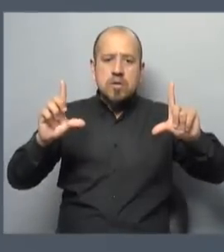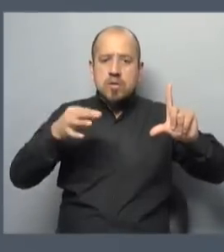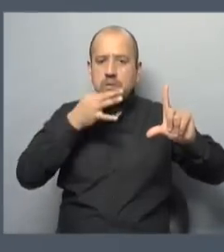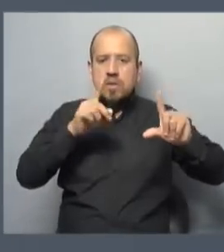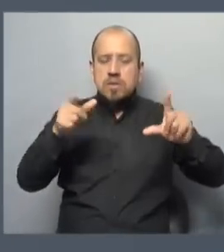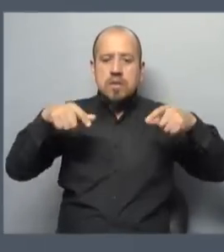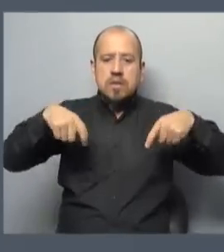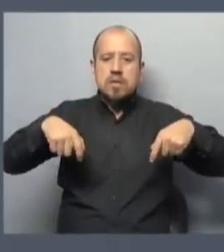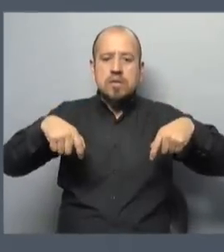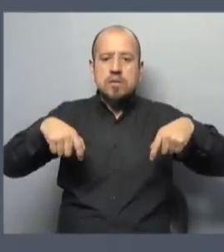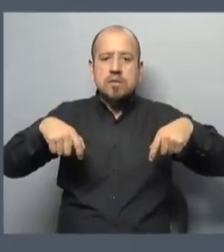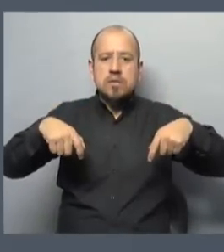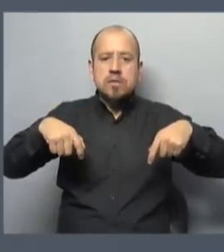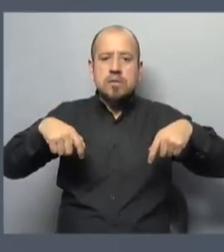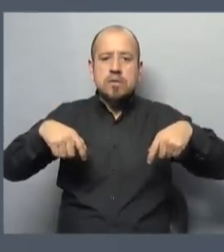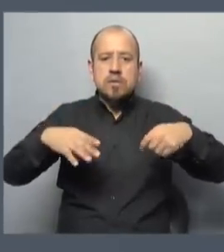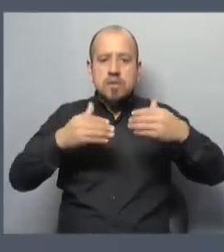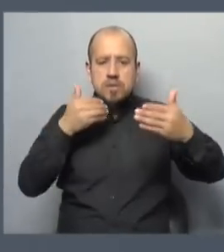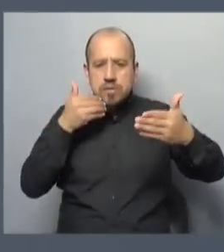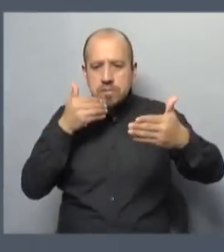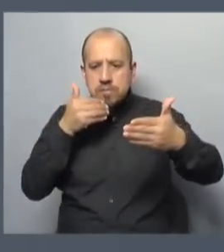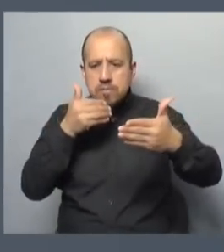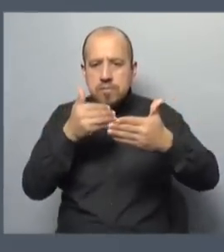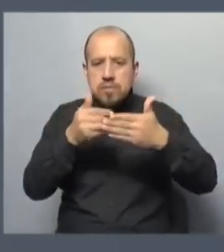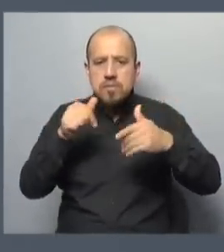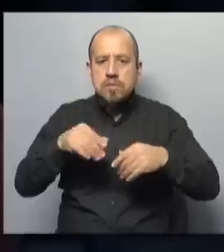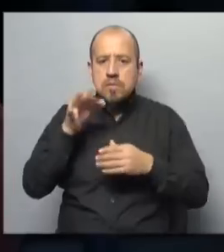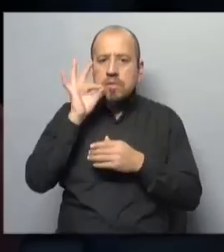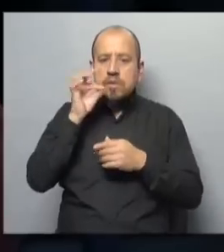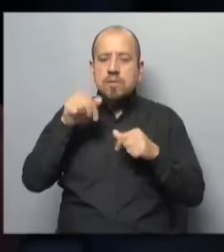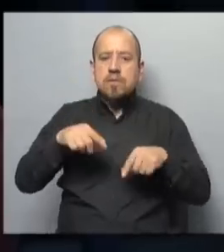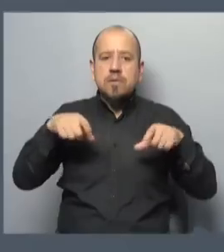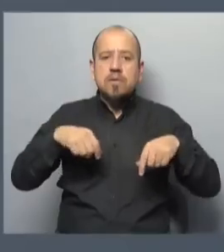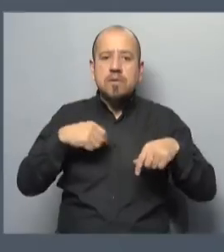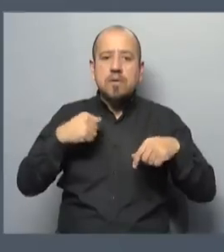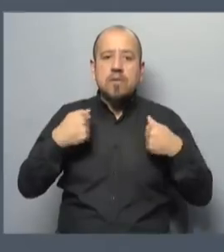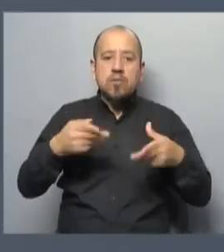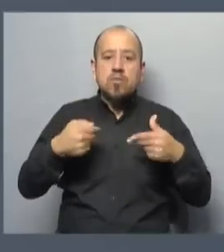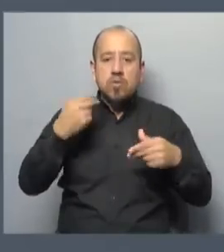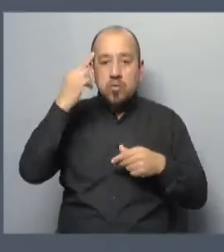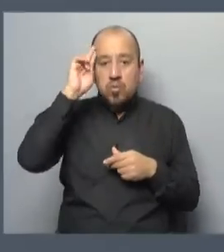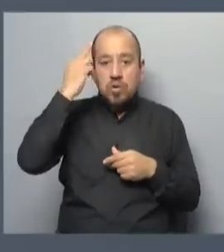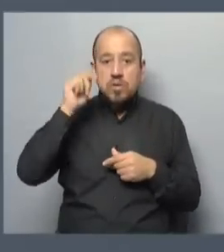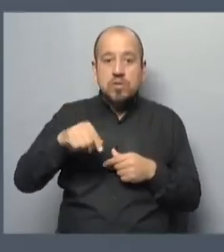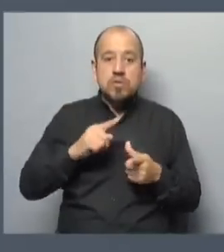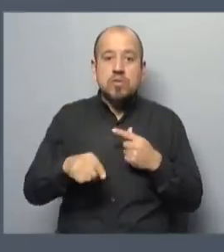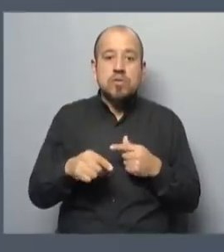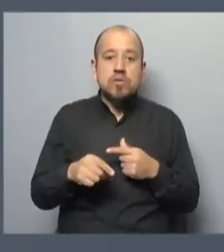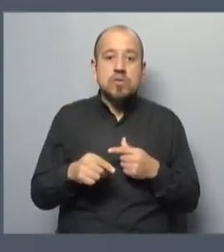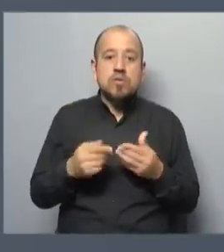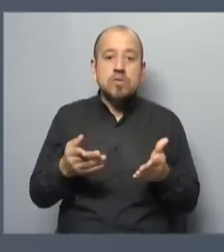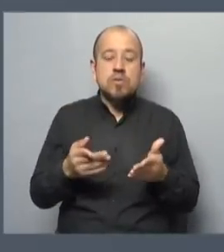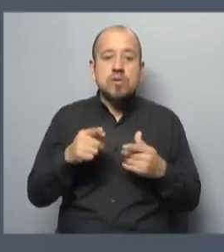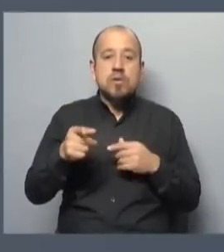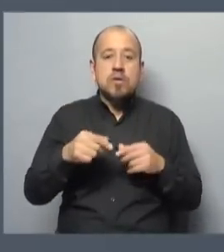cancha cuando cuando nos acercamos ahí vamos bien un café acabo mira este partido era full del uruguay y